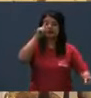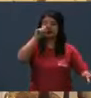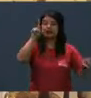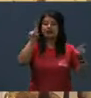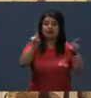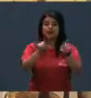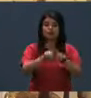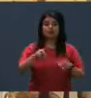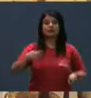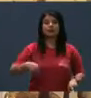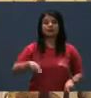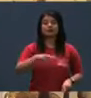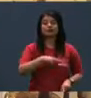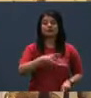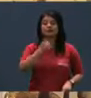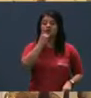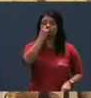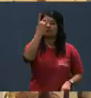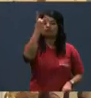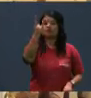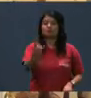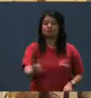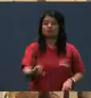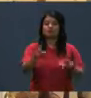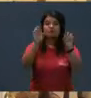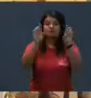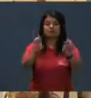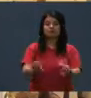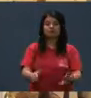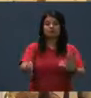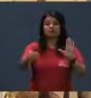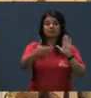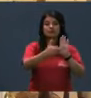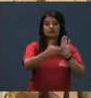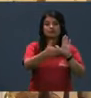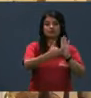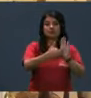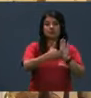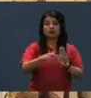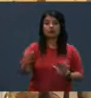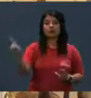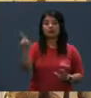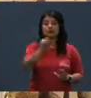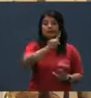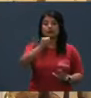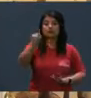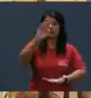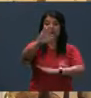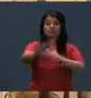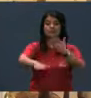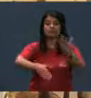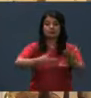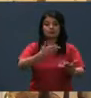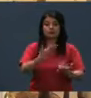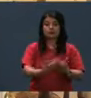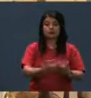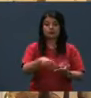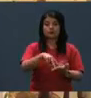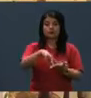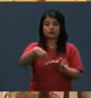también nosotros perdonamos a los que nos ofenden. No nos dejes caer